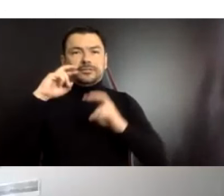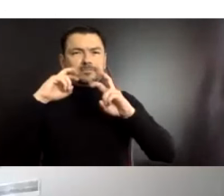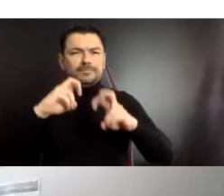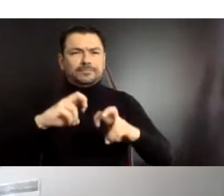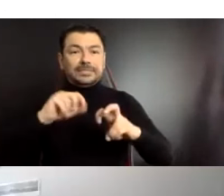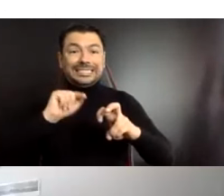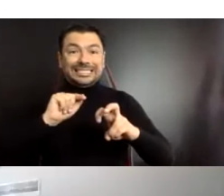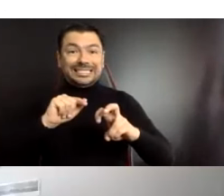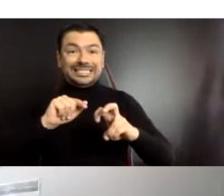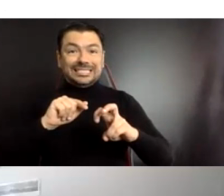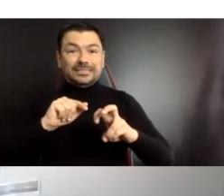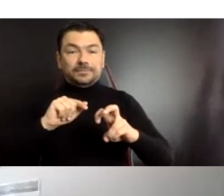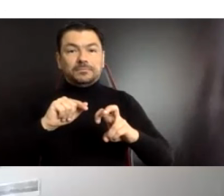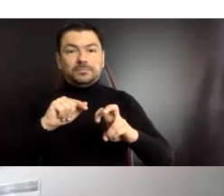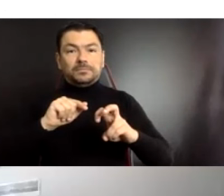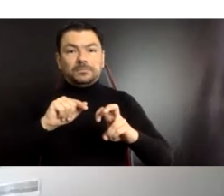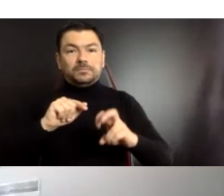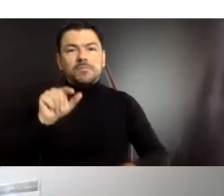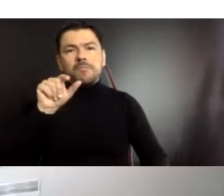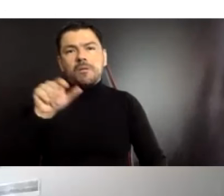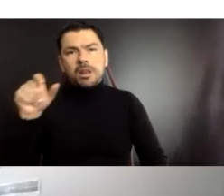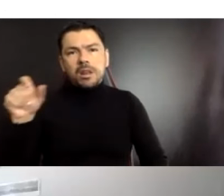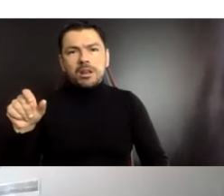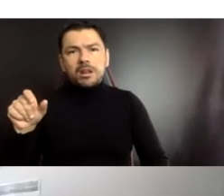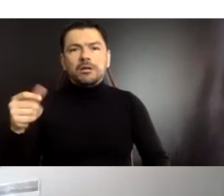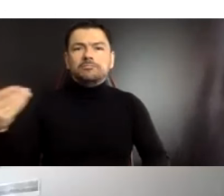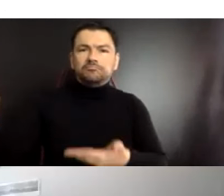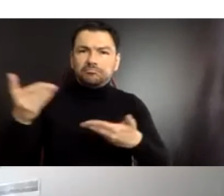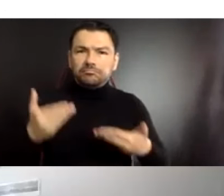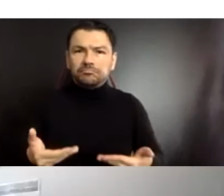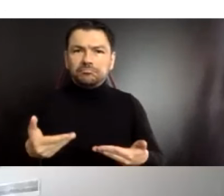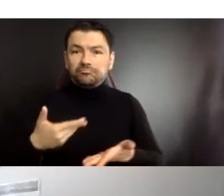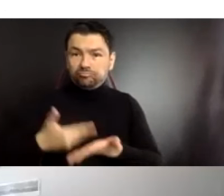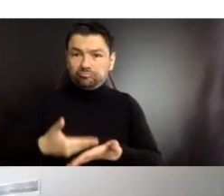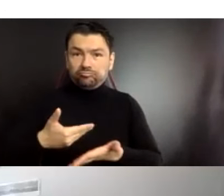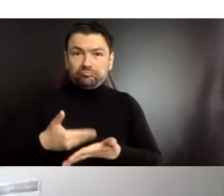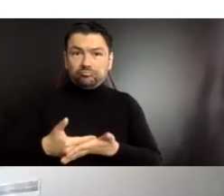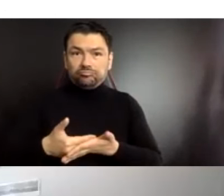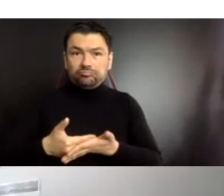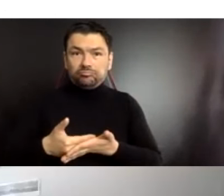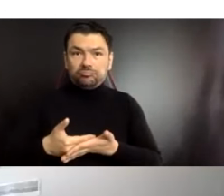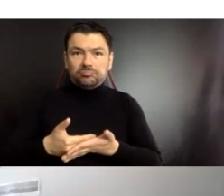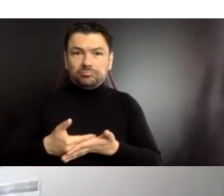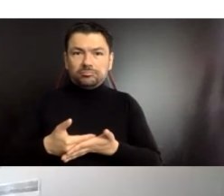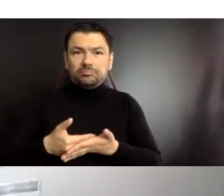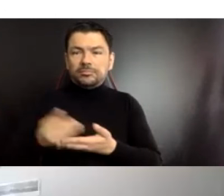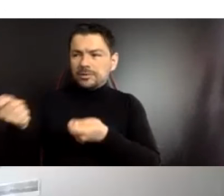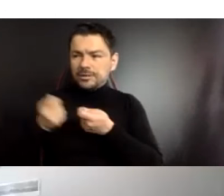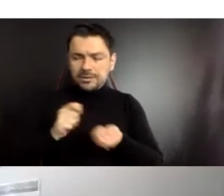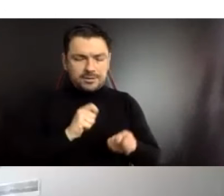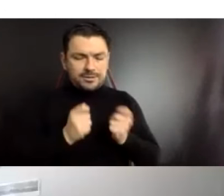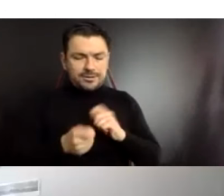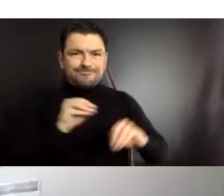va a atraer a las personas que van a traducir e implementar la evidencia. ¿Hay de pronto algún tip, Mónica, Dalia o Ludi, que ustedes